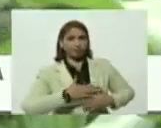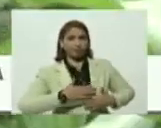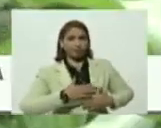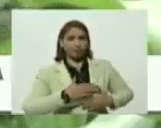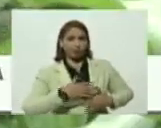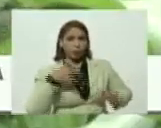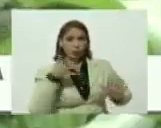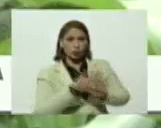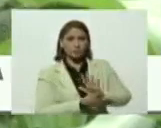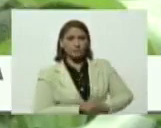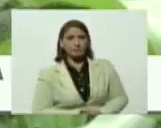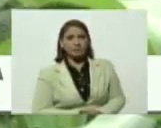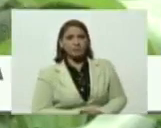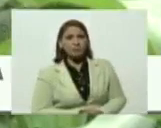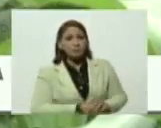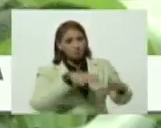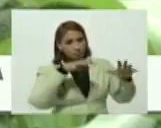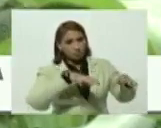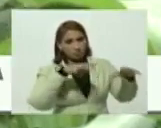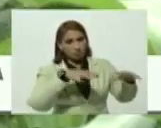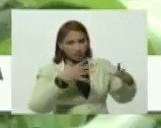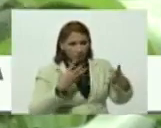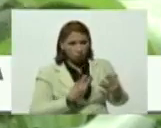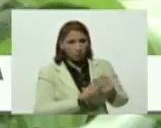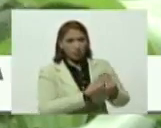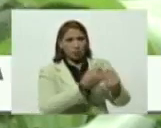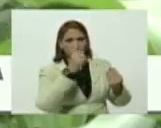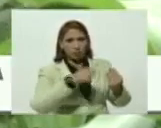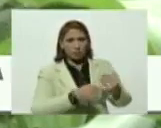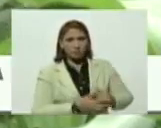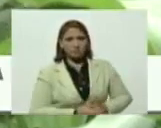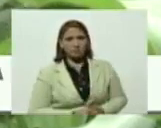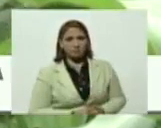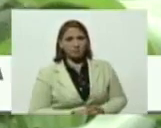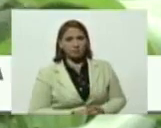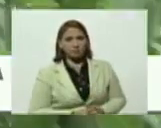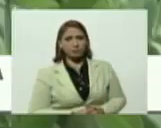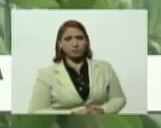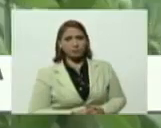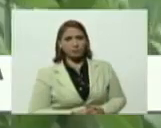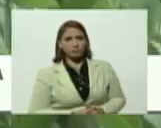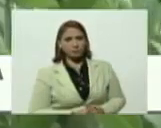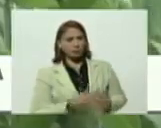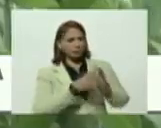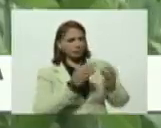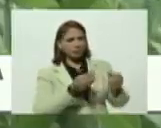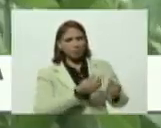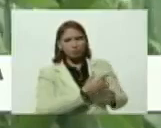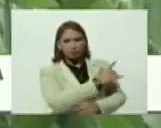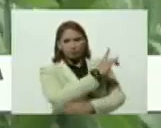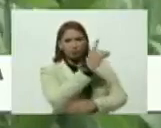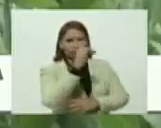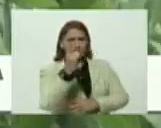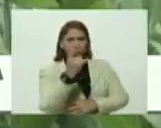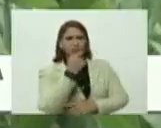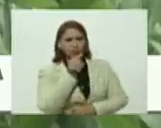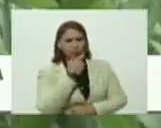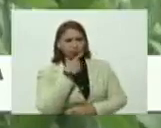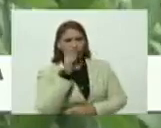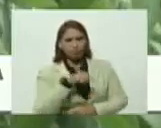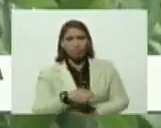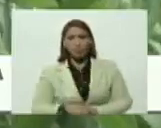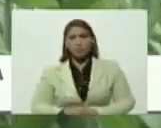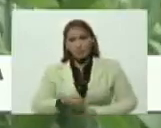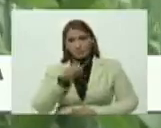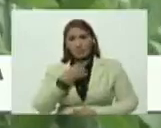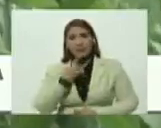las precipitaciones nos han acompañado. El follaje, todo se ha dado fructífero. Pues. Muy bien, presidente.